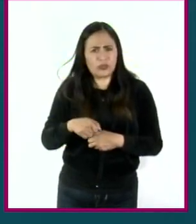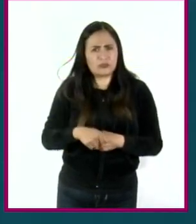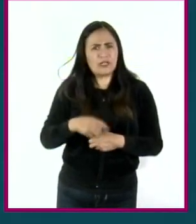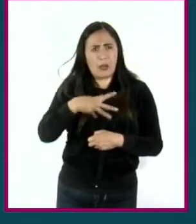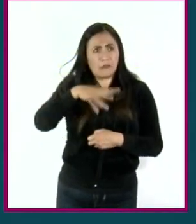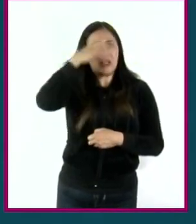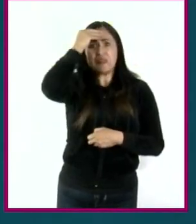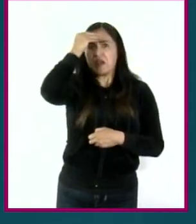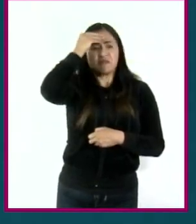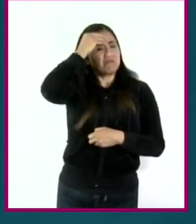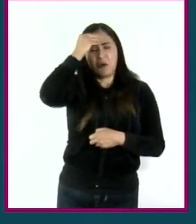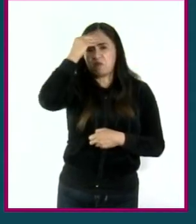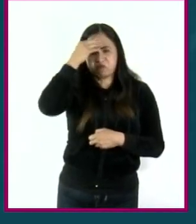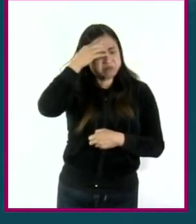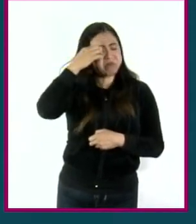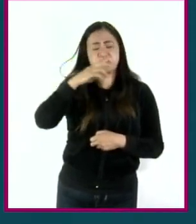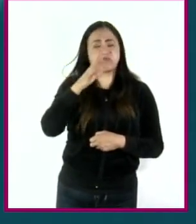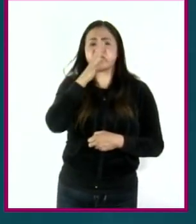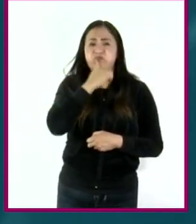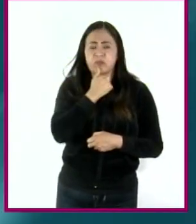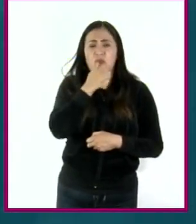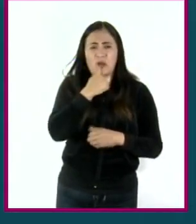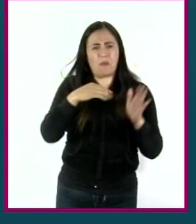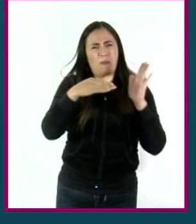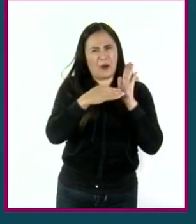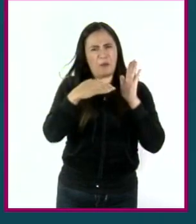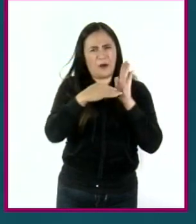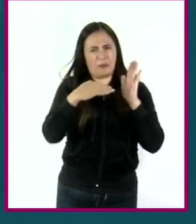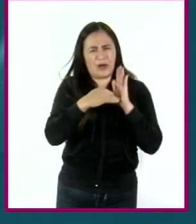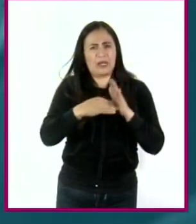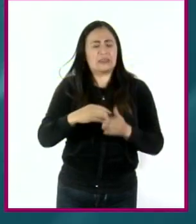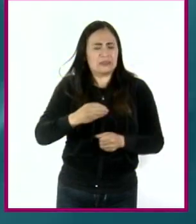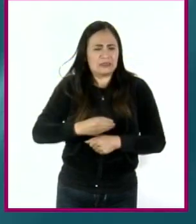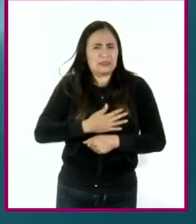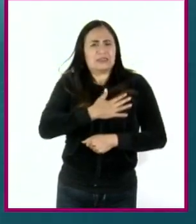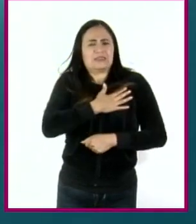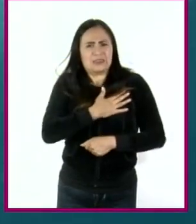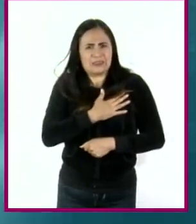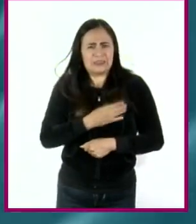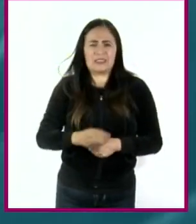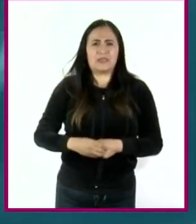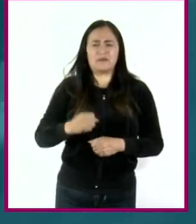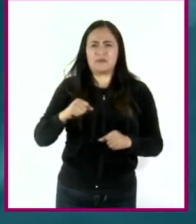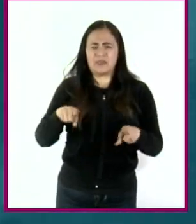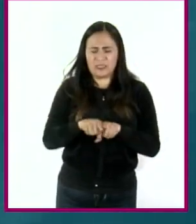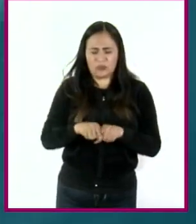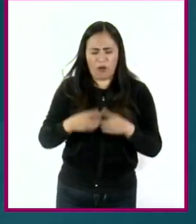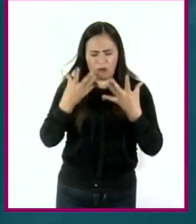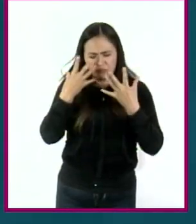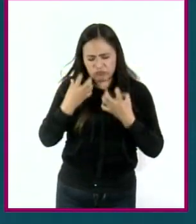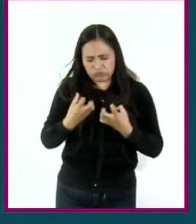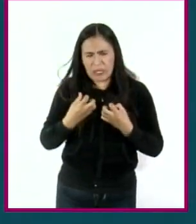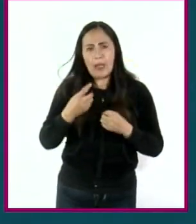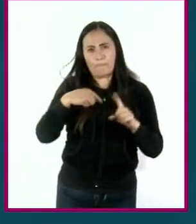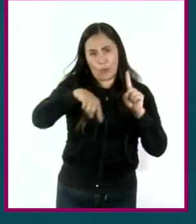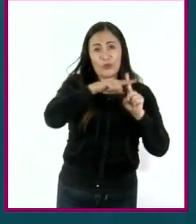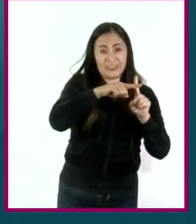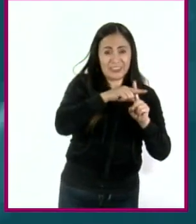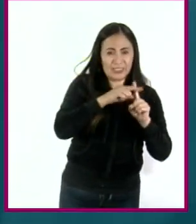el aprendizaje y que las emociones y el estado de ánimo afectan de manera directa, positiva o negativa al